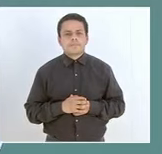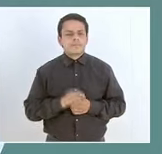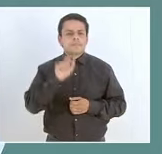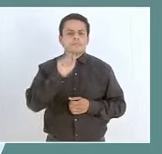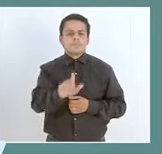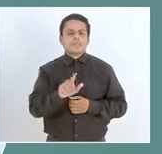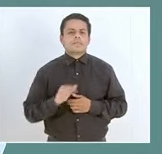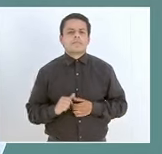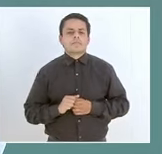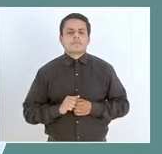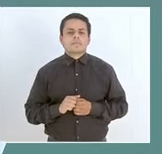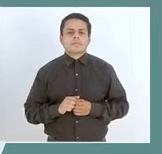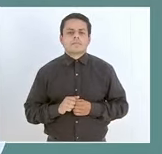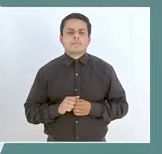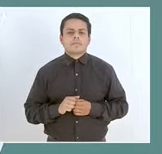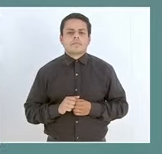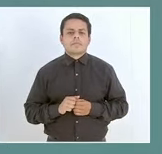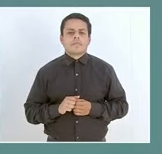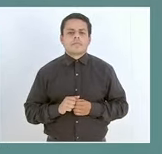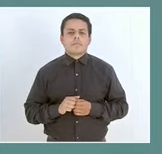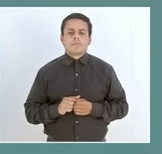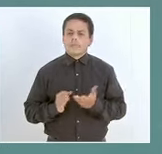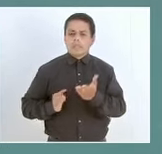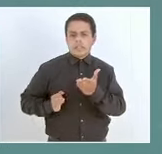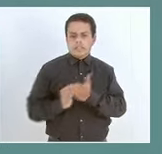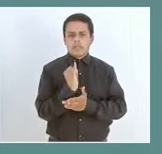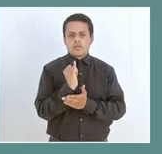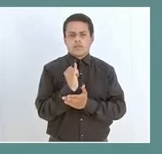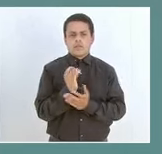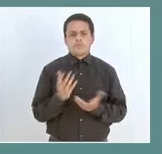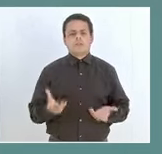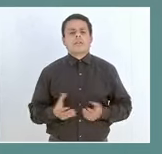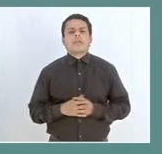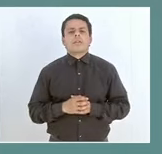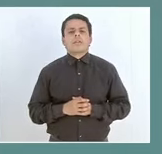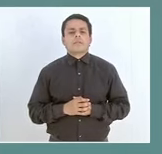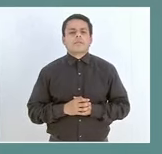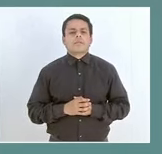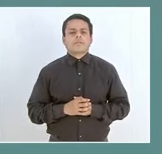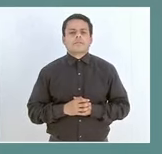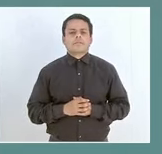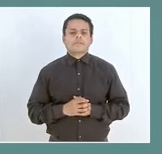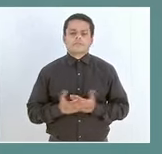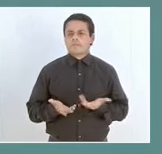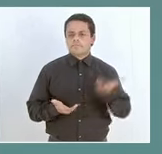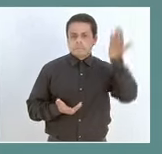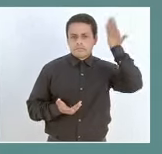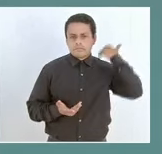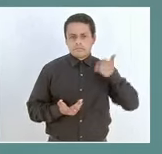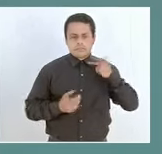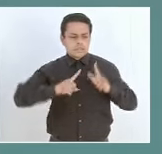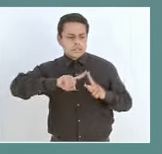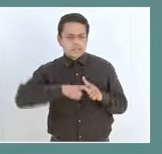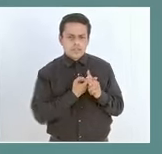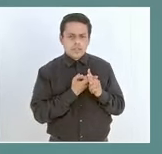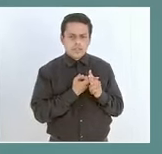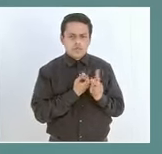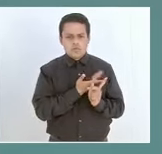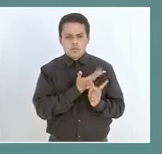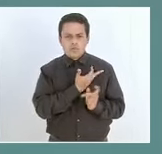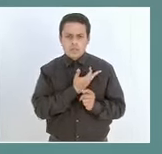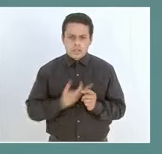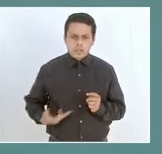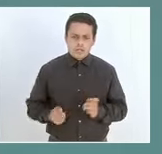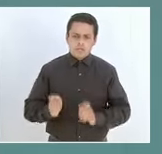También se tomó la decisión desde el inicio